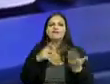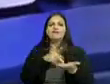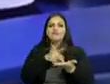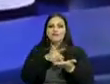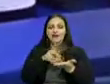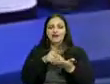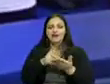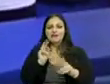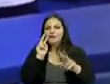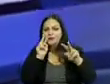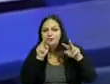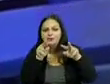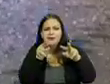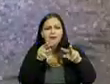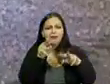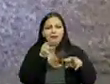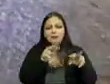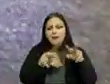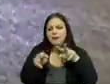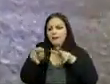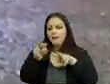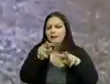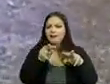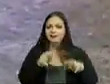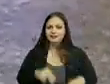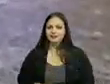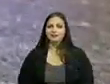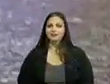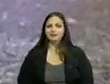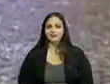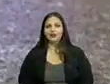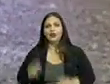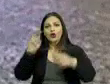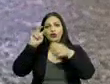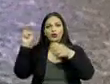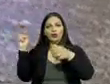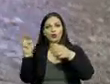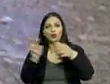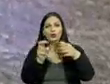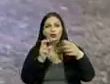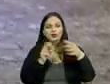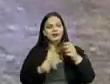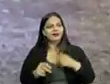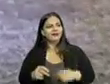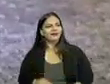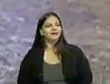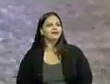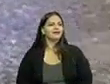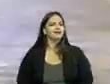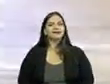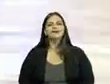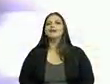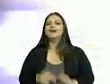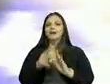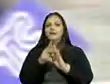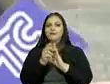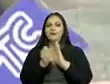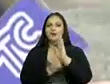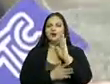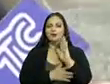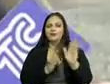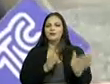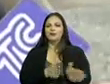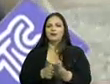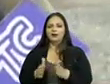sector turístico y afines como ganancia. Y asimismo tenemos otro proyecto acá que se llama Reintroducción y Liberación